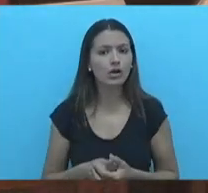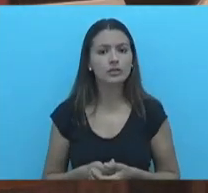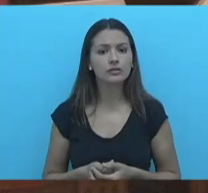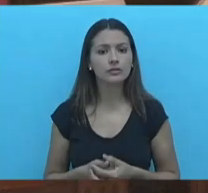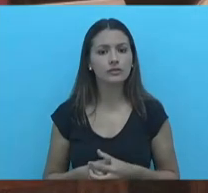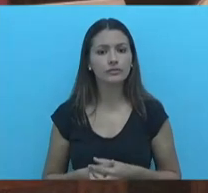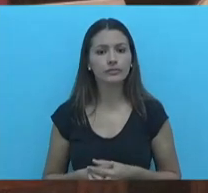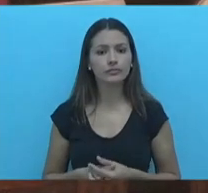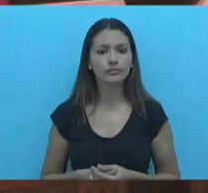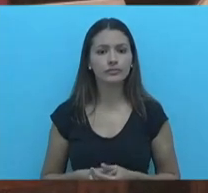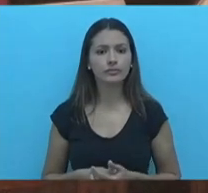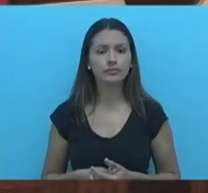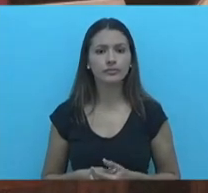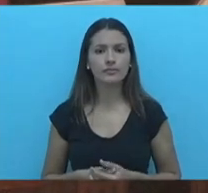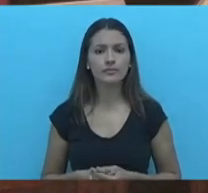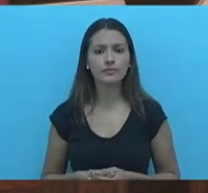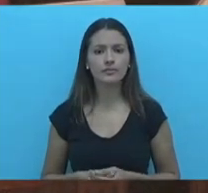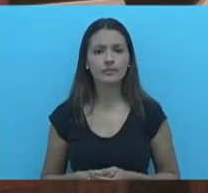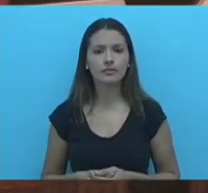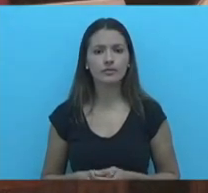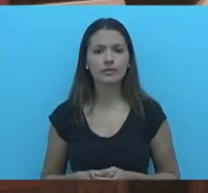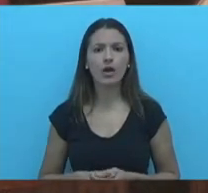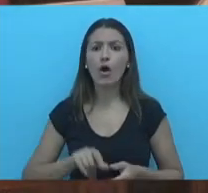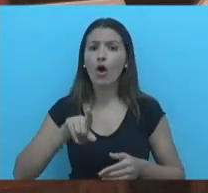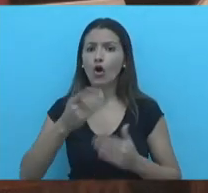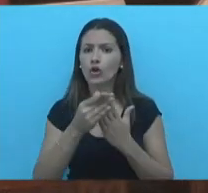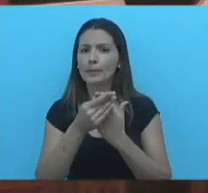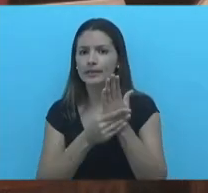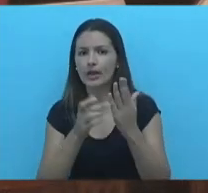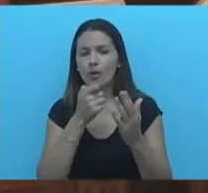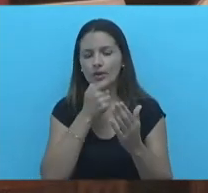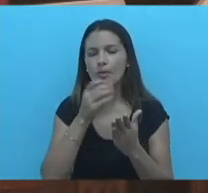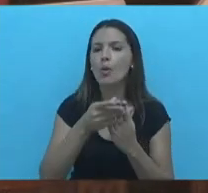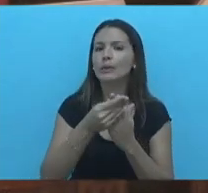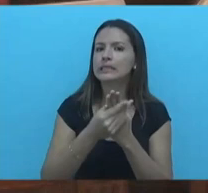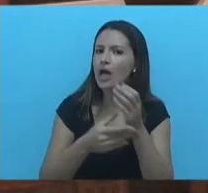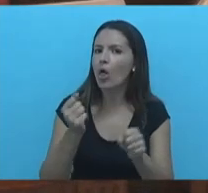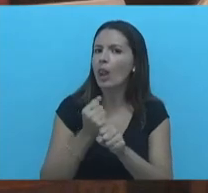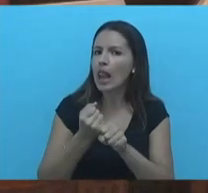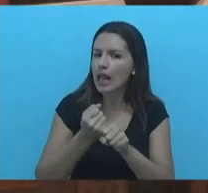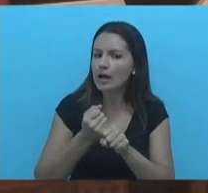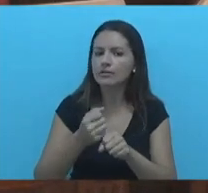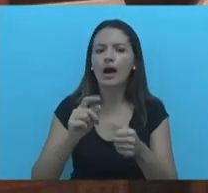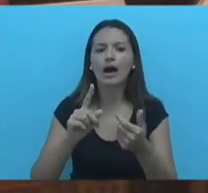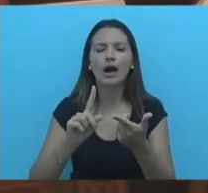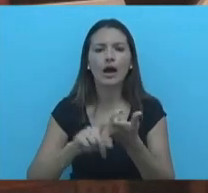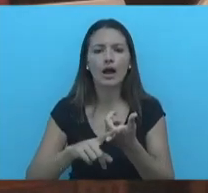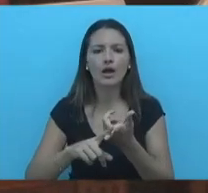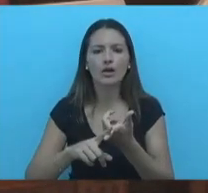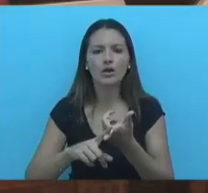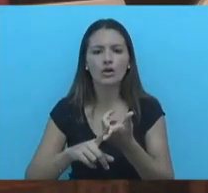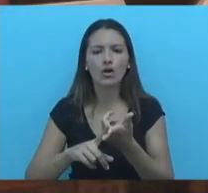oportuno también tener en cuenta a otros ministerios, como tal vez el de infraestructura, teniendo presente